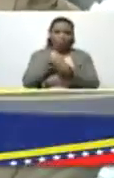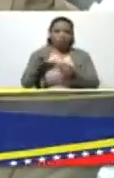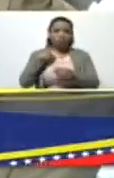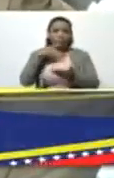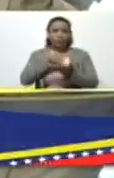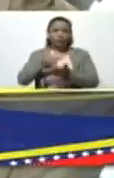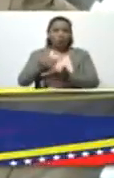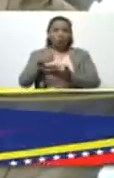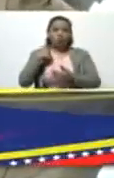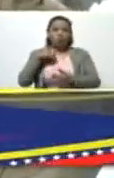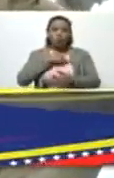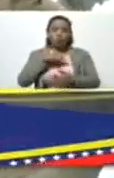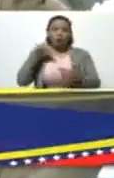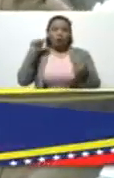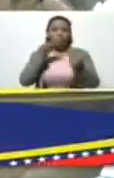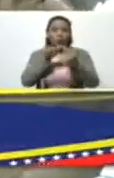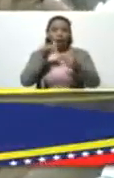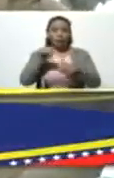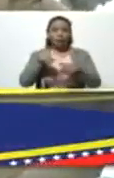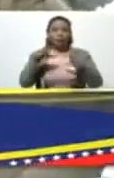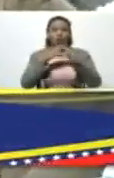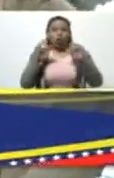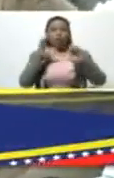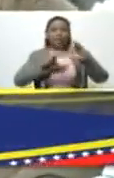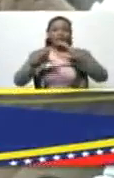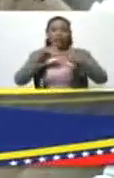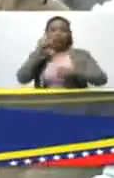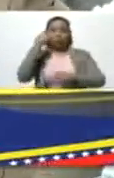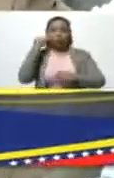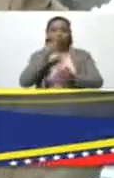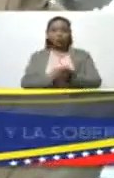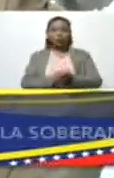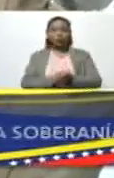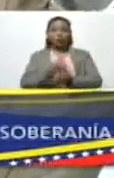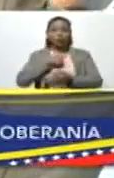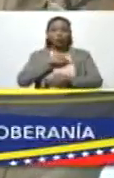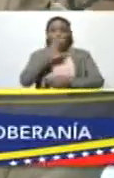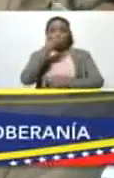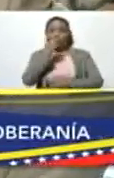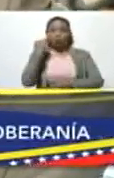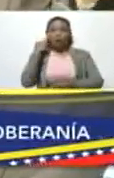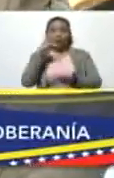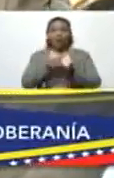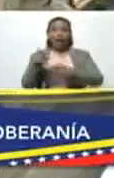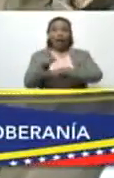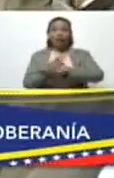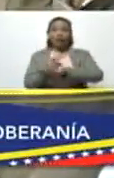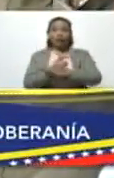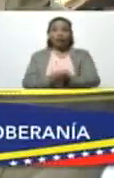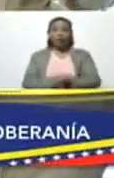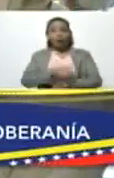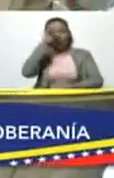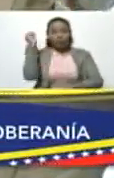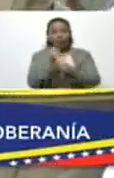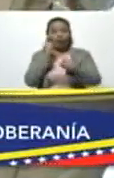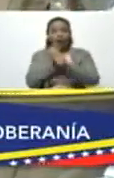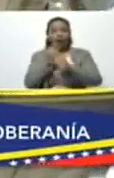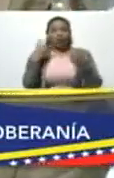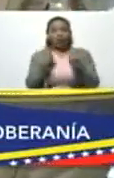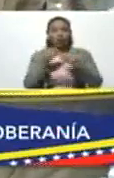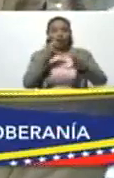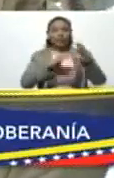candidato nos encontramos acá con todos los científicos, las científicas, y nos comprometimos al llegar a la gobernación a trabajar con la ciencia, que